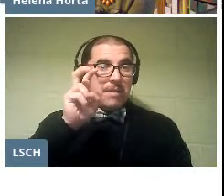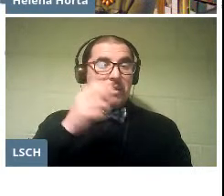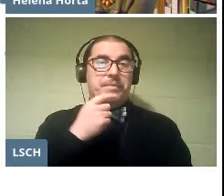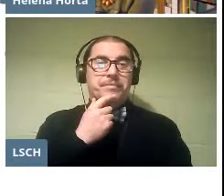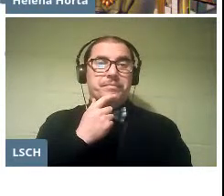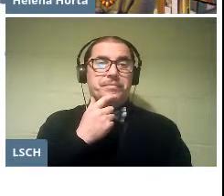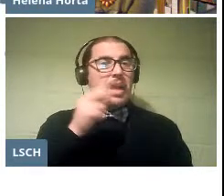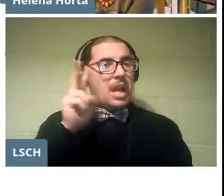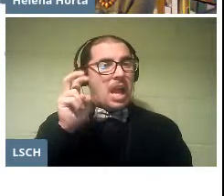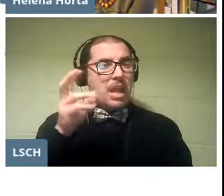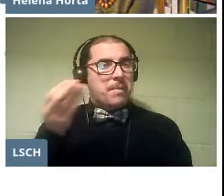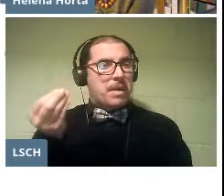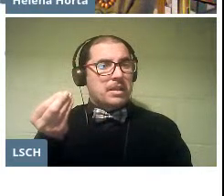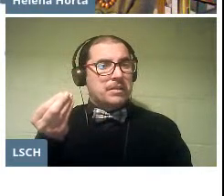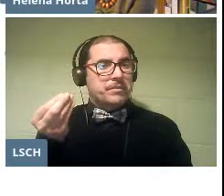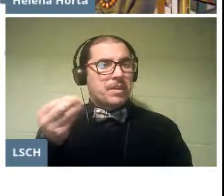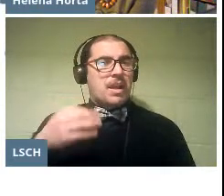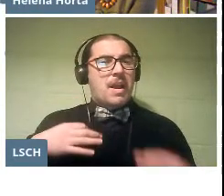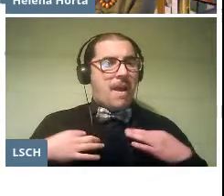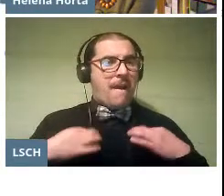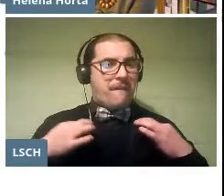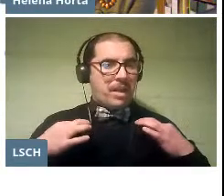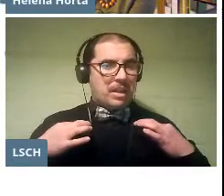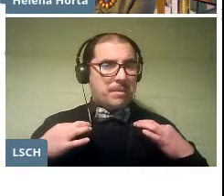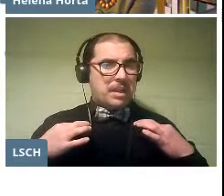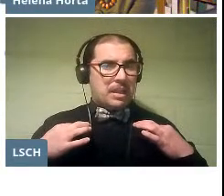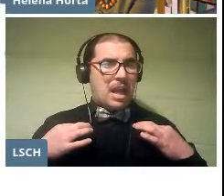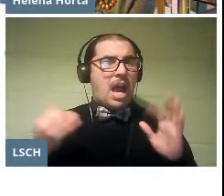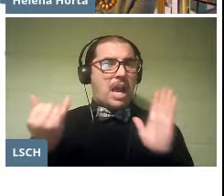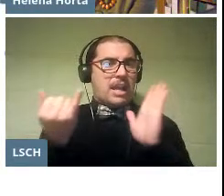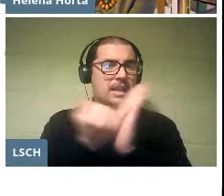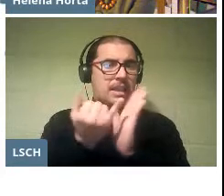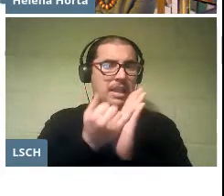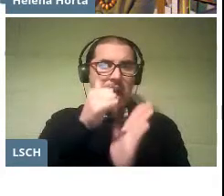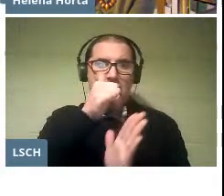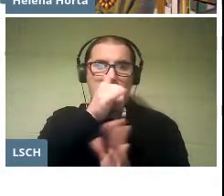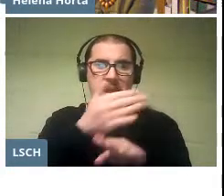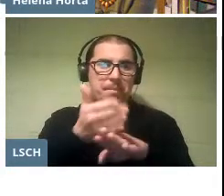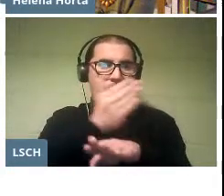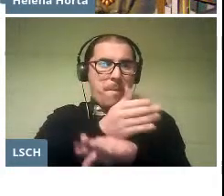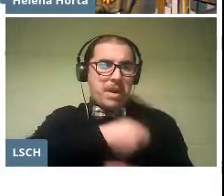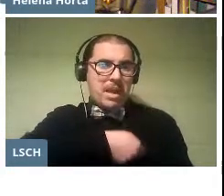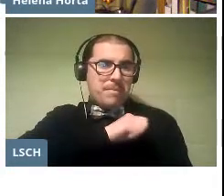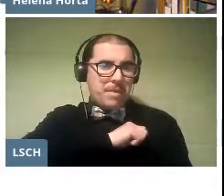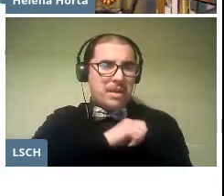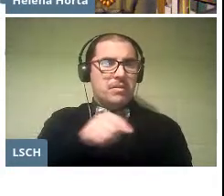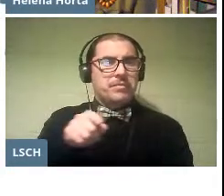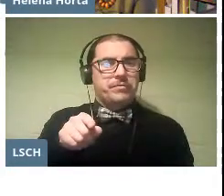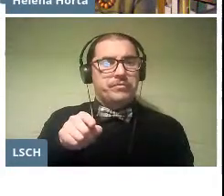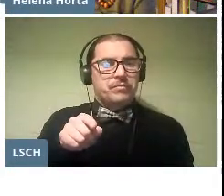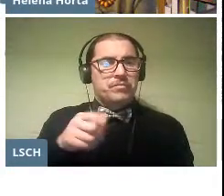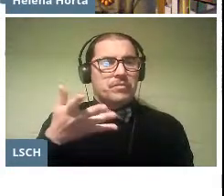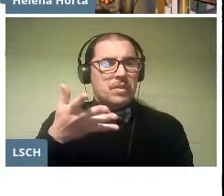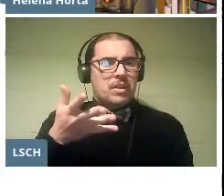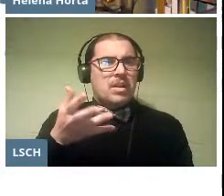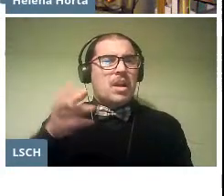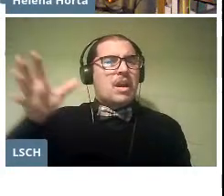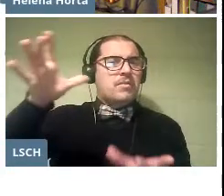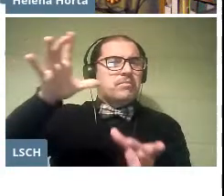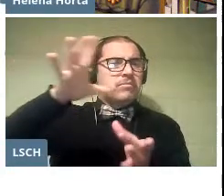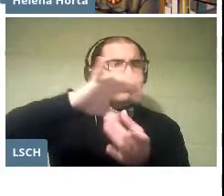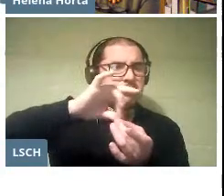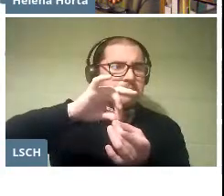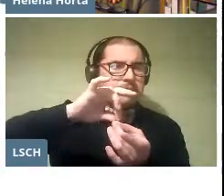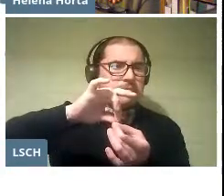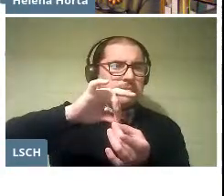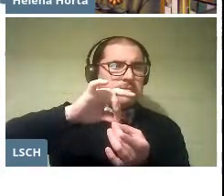El tema que voy a abordar es la vestimenta e identidad de tiempos prehispánicos, y eso circunscrito al